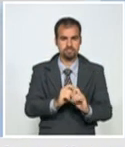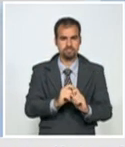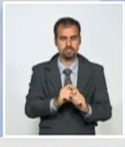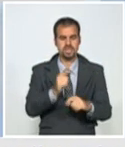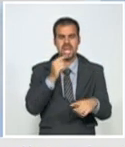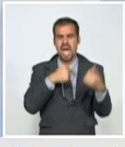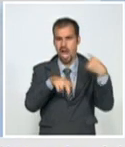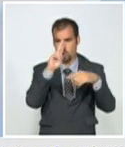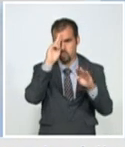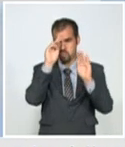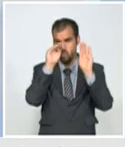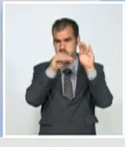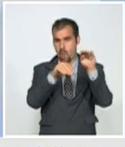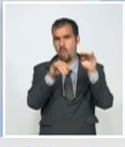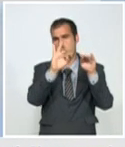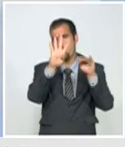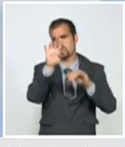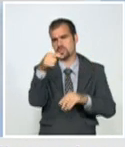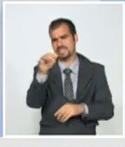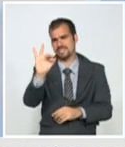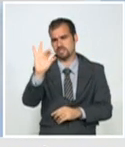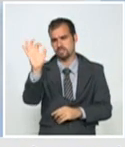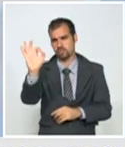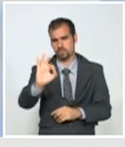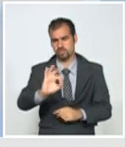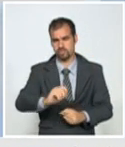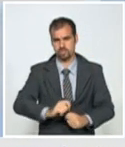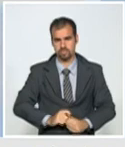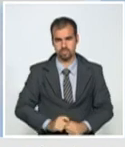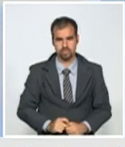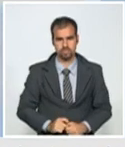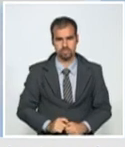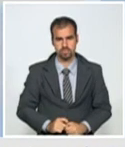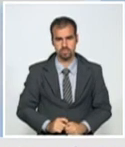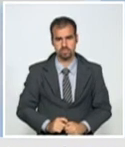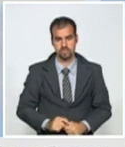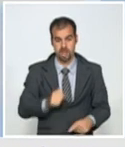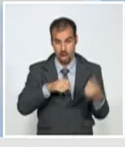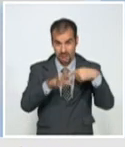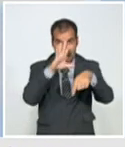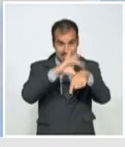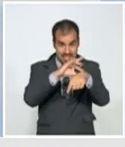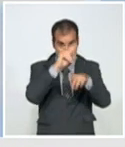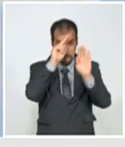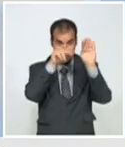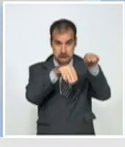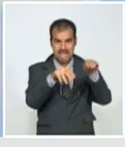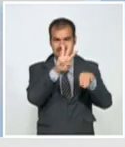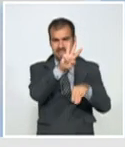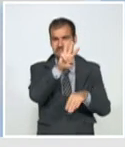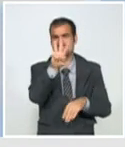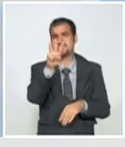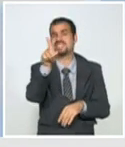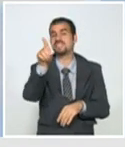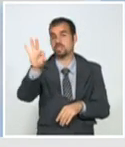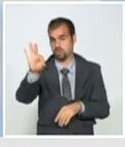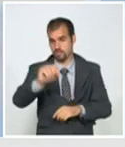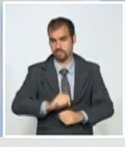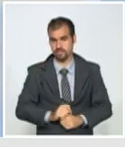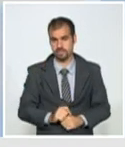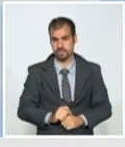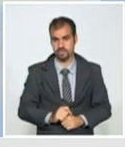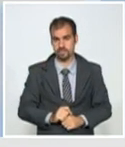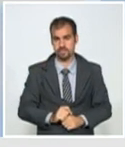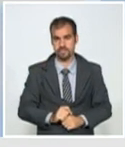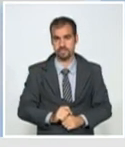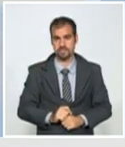el 4,7%. Estamos hablando de 3.318 ingresados activos